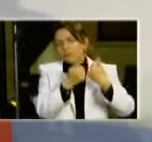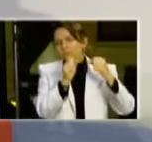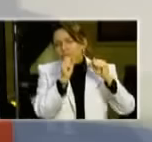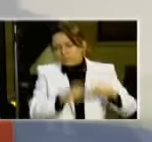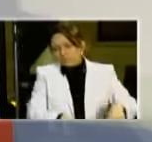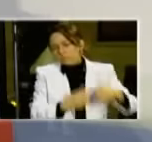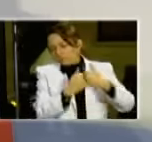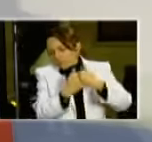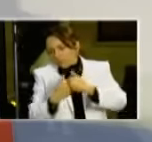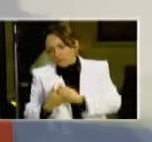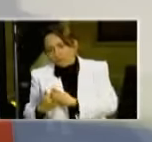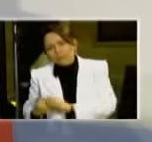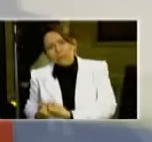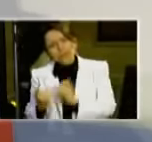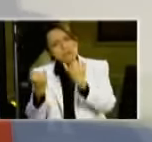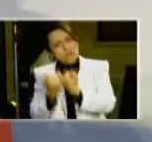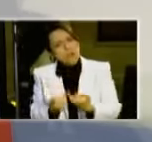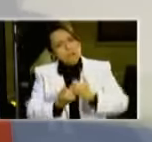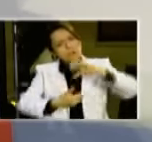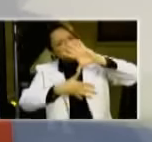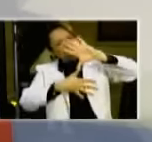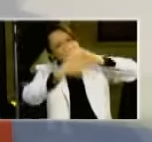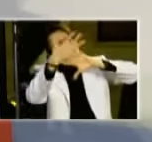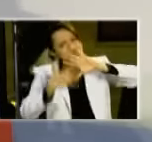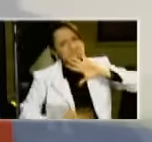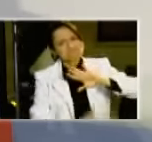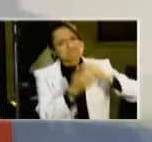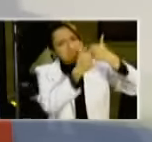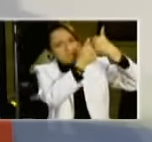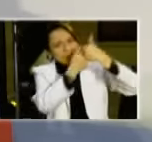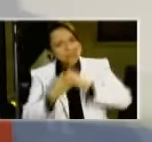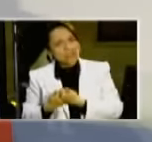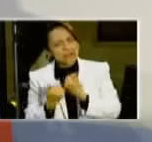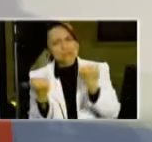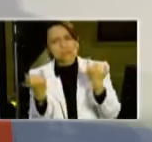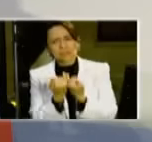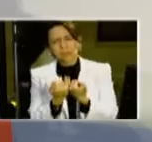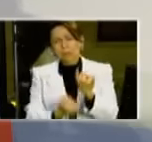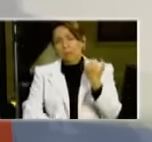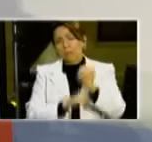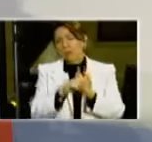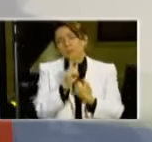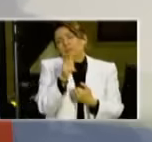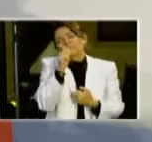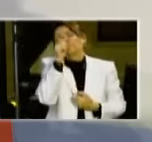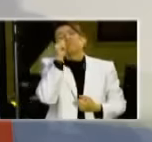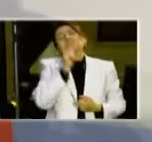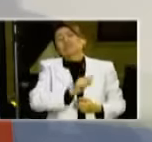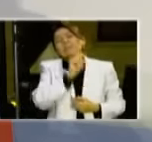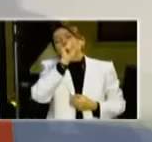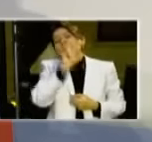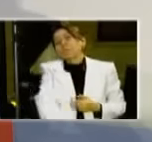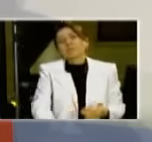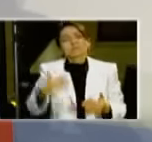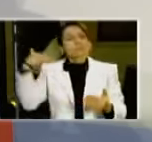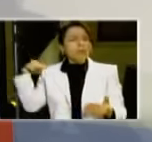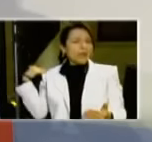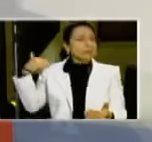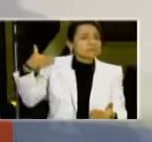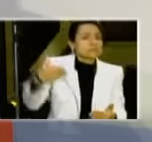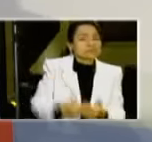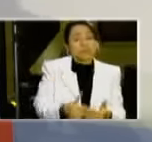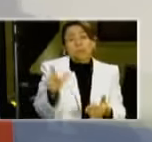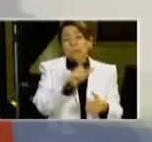de hace un siglo. Más allá de problemas menores, hemos mantenido la paz entre nosotros. Y cuando hay un problema,